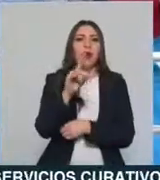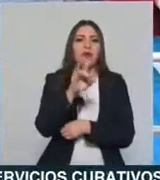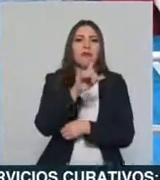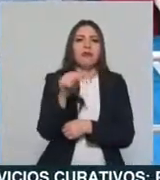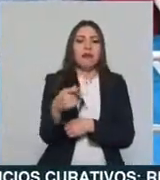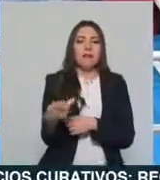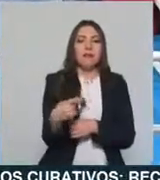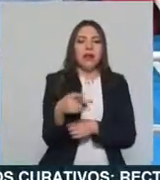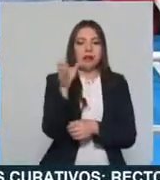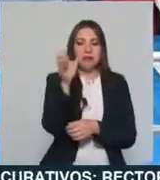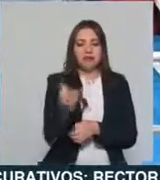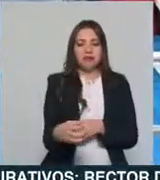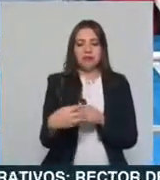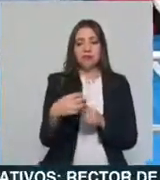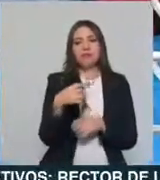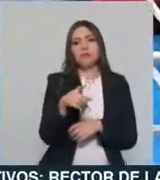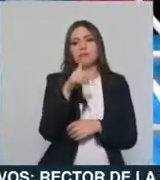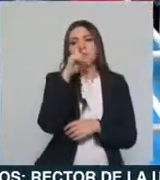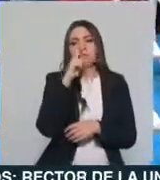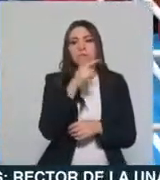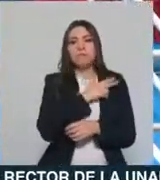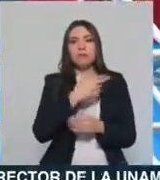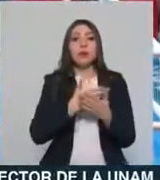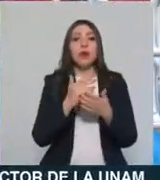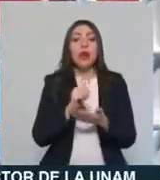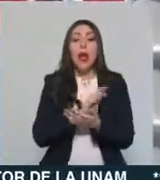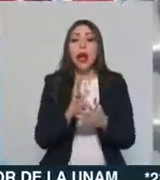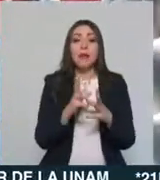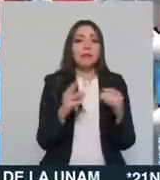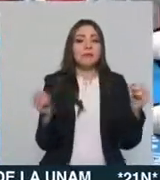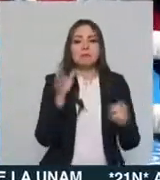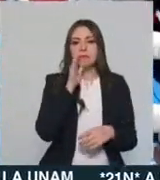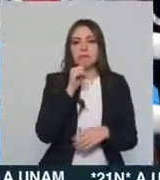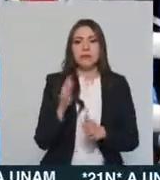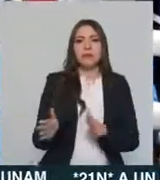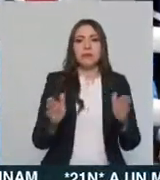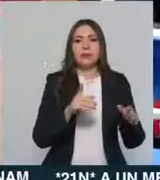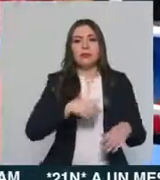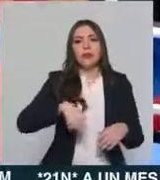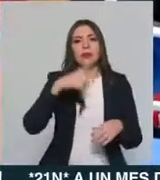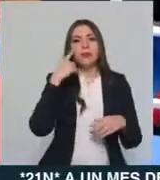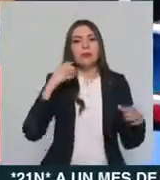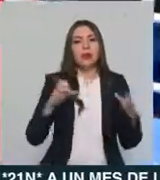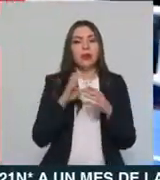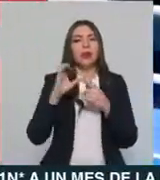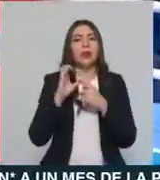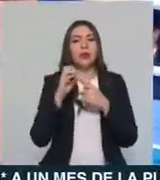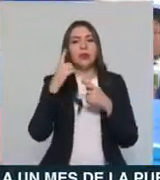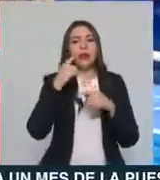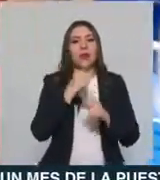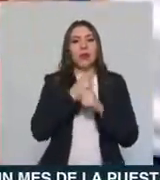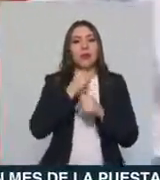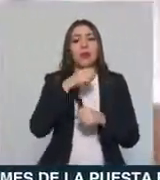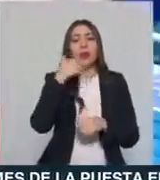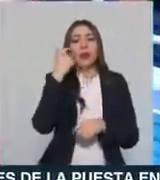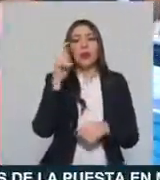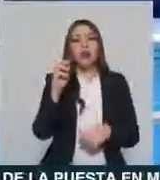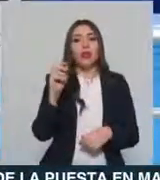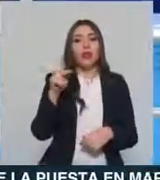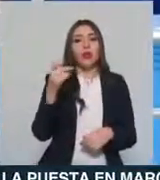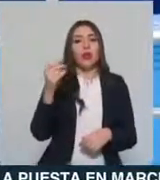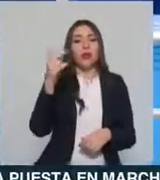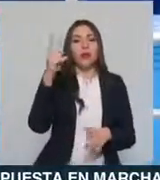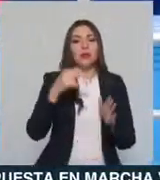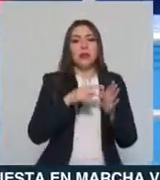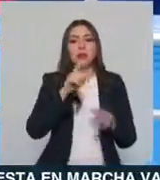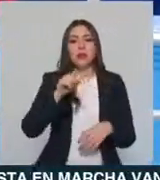Comité Olímpico Internacional recomendó permitir que el boxeo esté en la lista de competiciones de Tokio 2020, aunque la decisión final sobre este deporte,